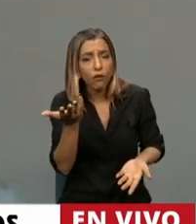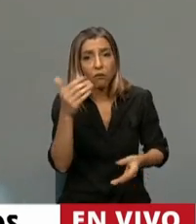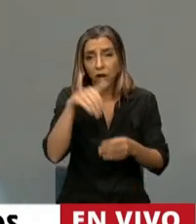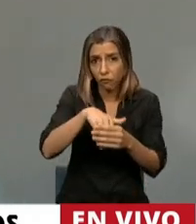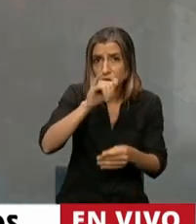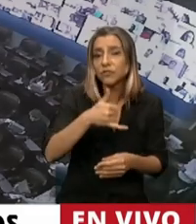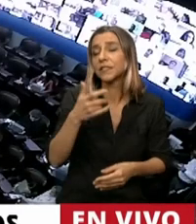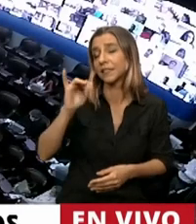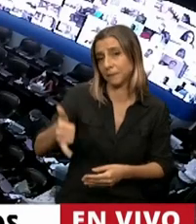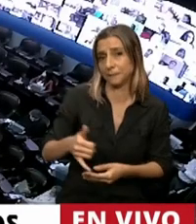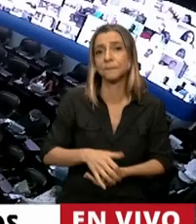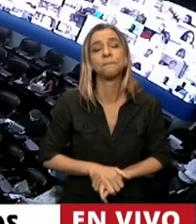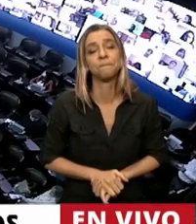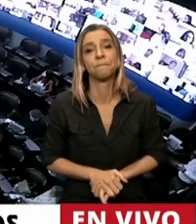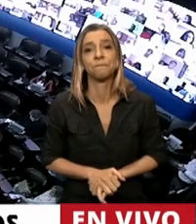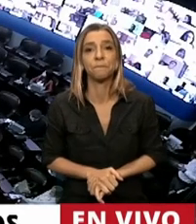Sí.